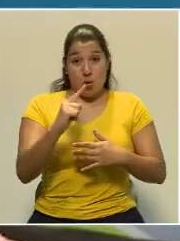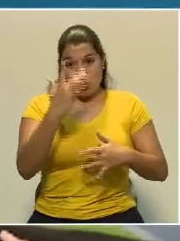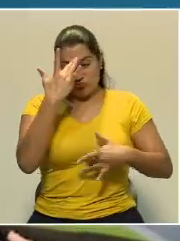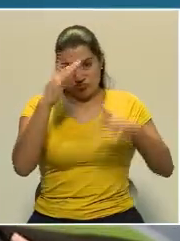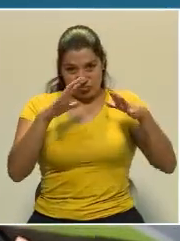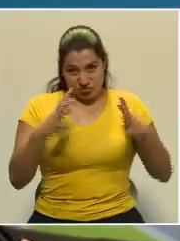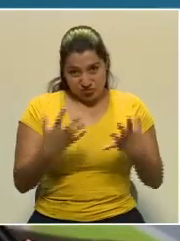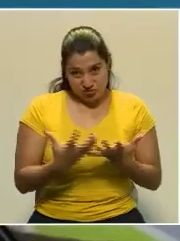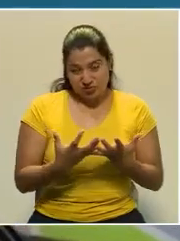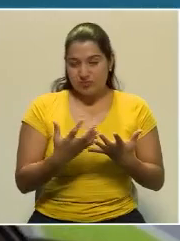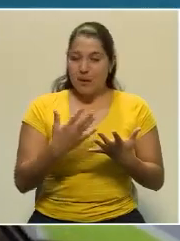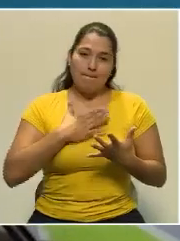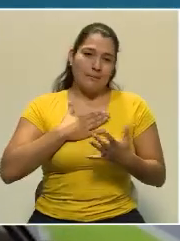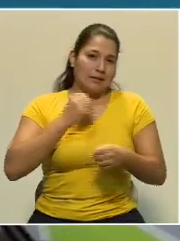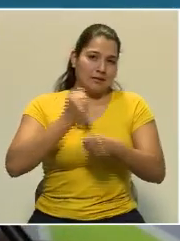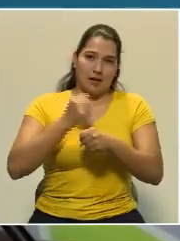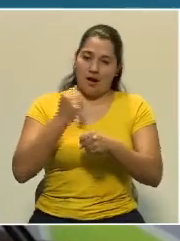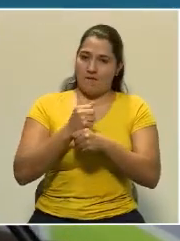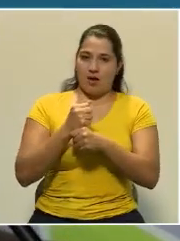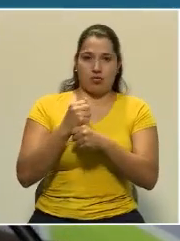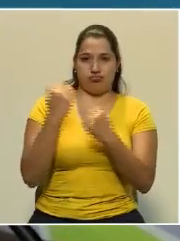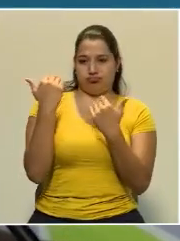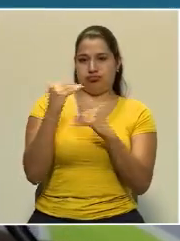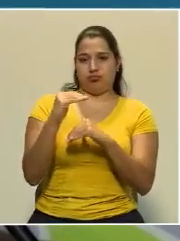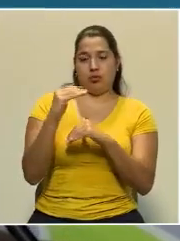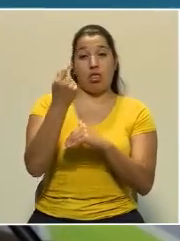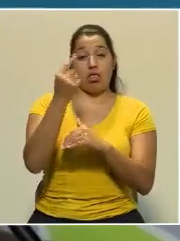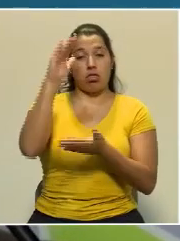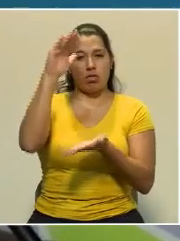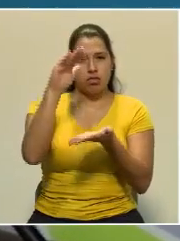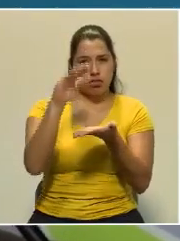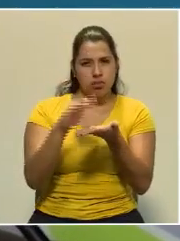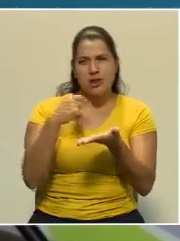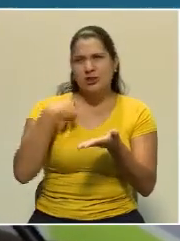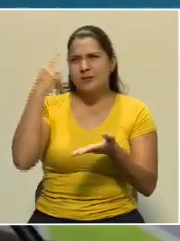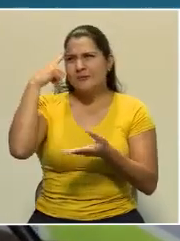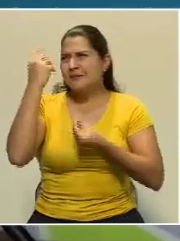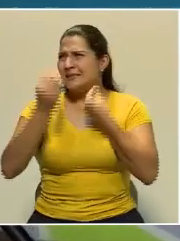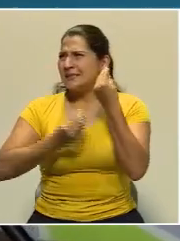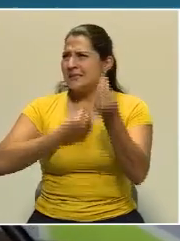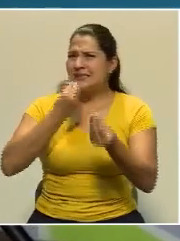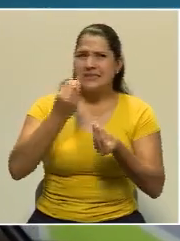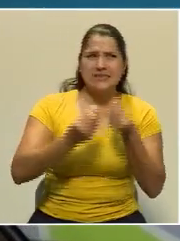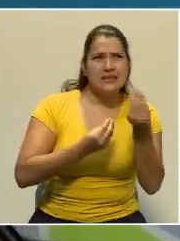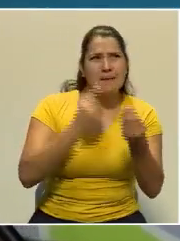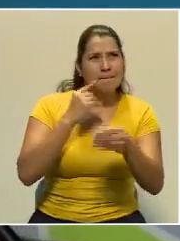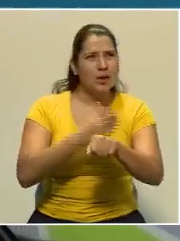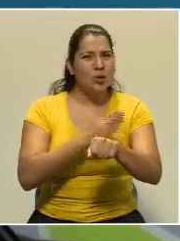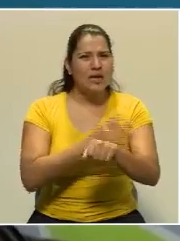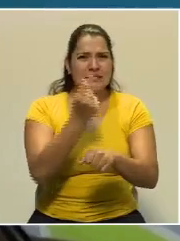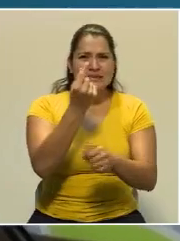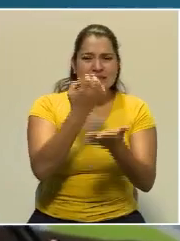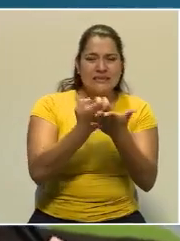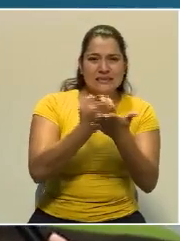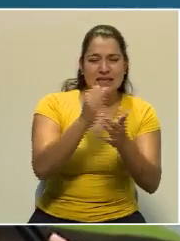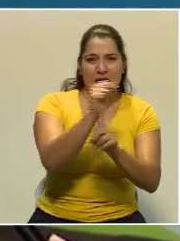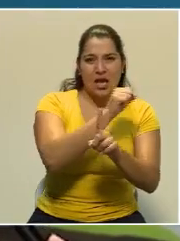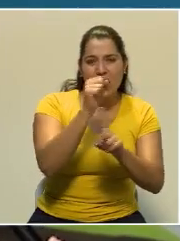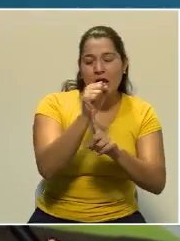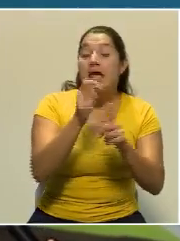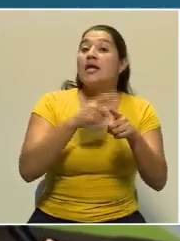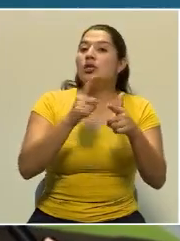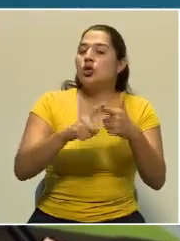profesionales, se vieron reducidos mis ingresos económicos. Entonces buscamos un emprendimiento que nos ayudara en esta situación. Entonces fue ahí